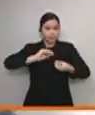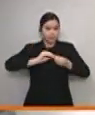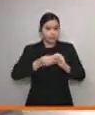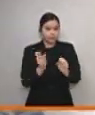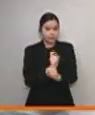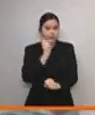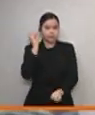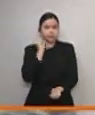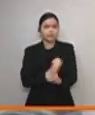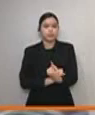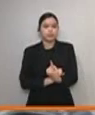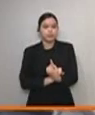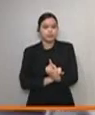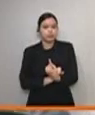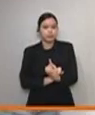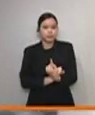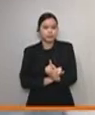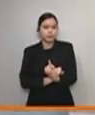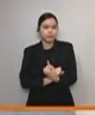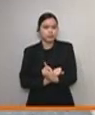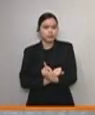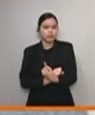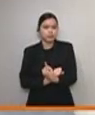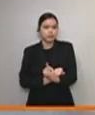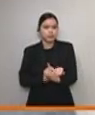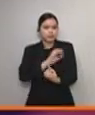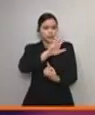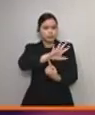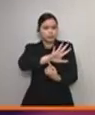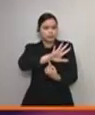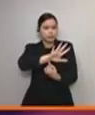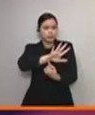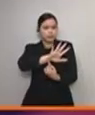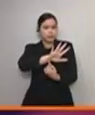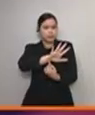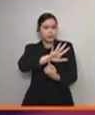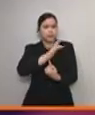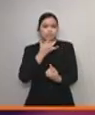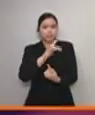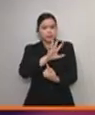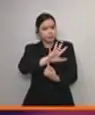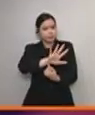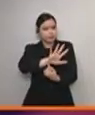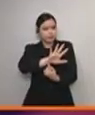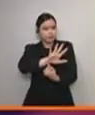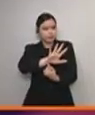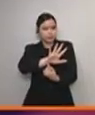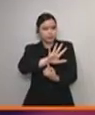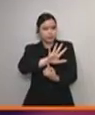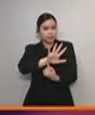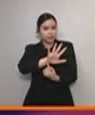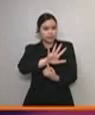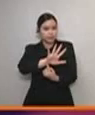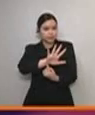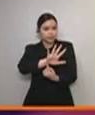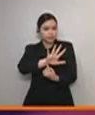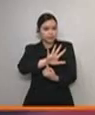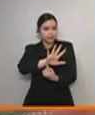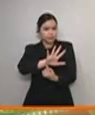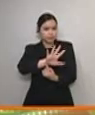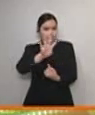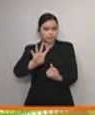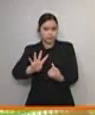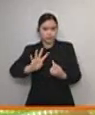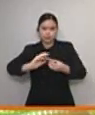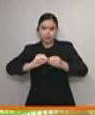el primer dígito. Y este es el 5. Mucha suerte. Siguiente dígito. Y este es el